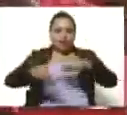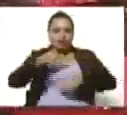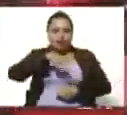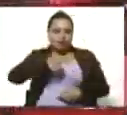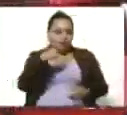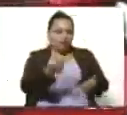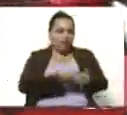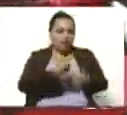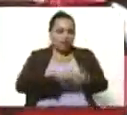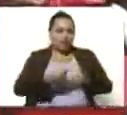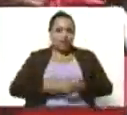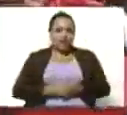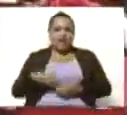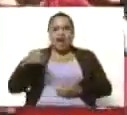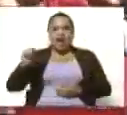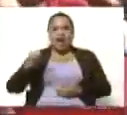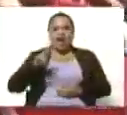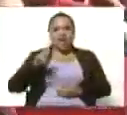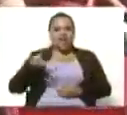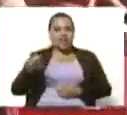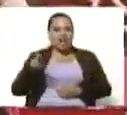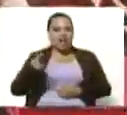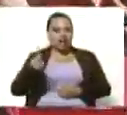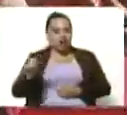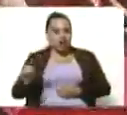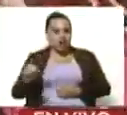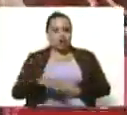hermano Abelardo cabello